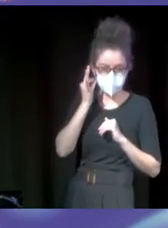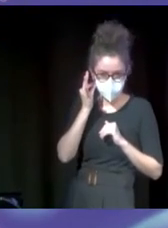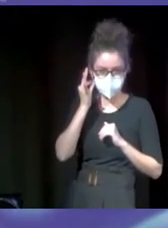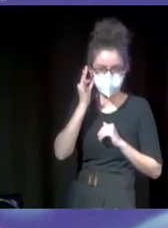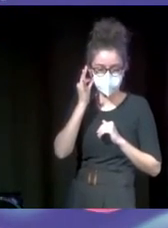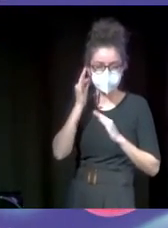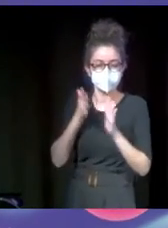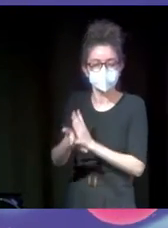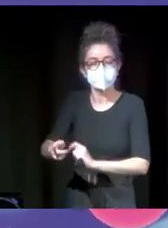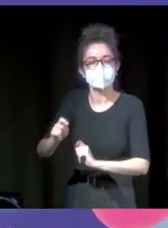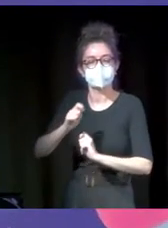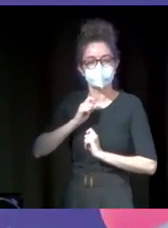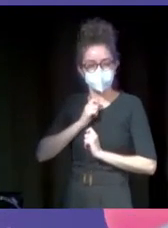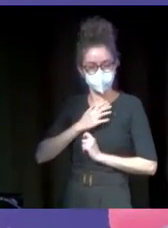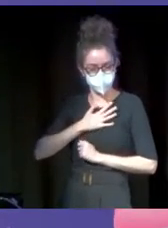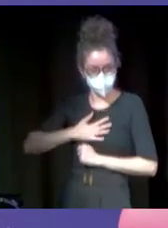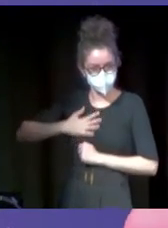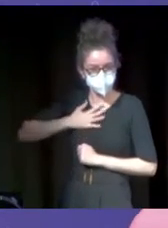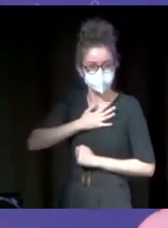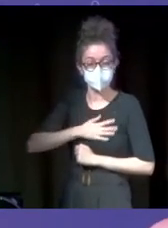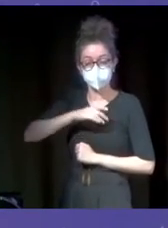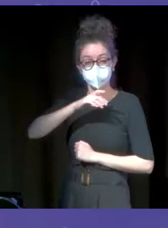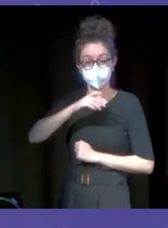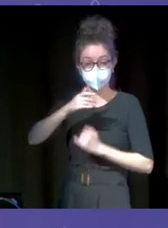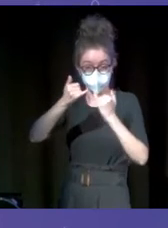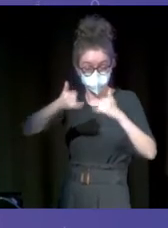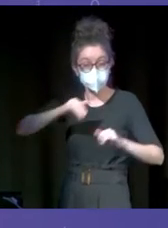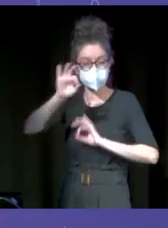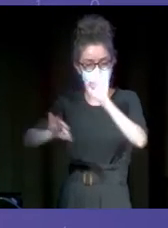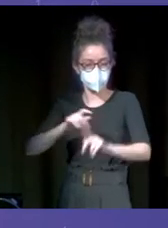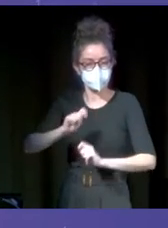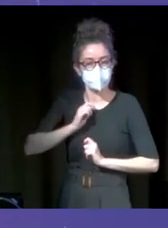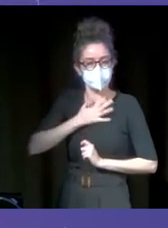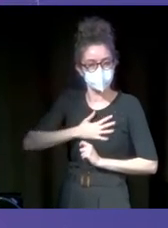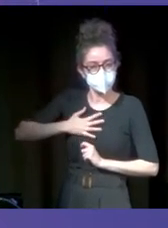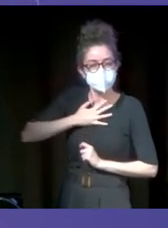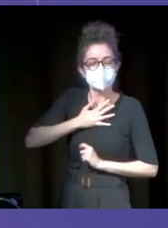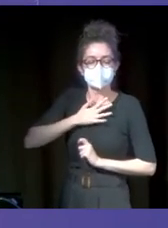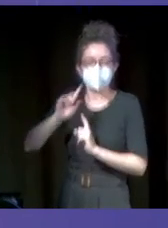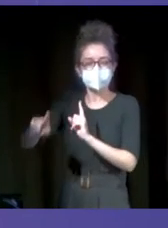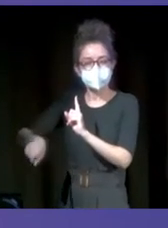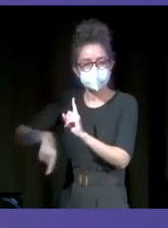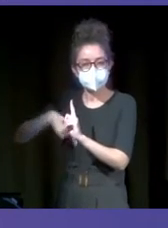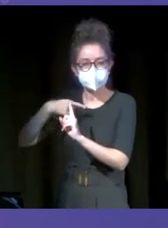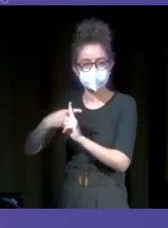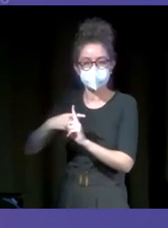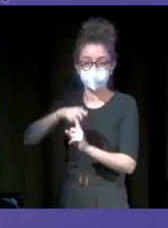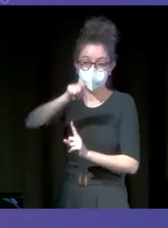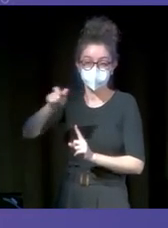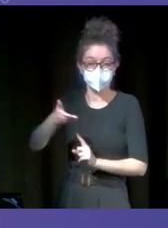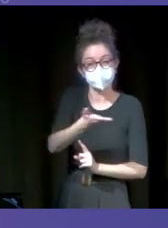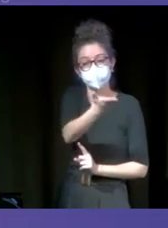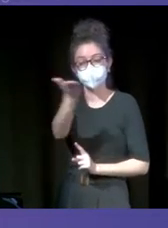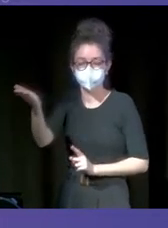de satisfacción no sólo para quienes organizamos este encuentro sino también para el conjunto de todos los participantes